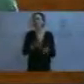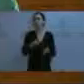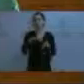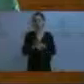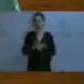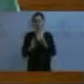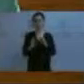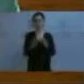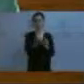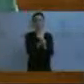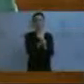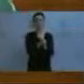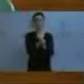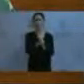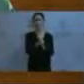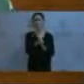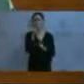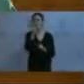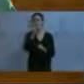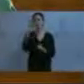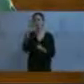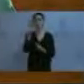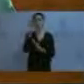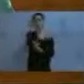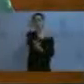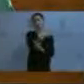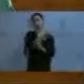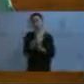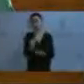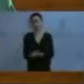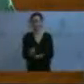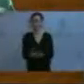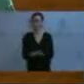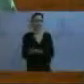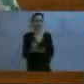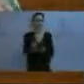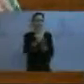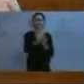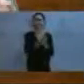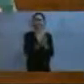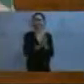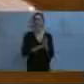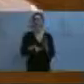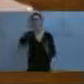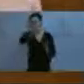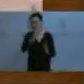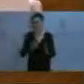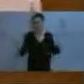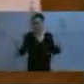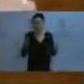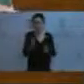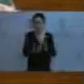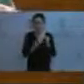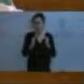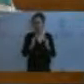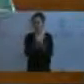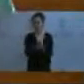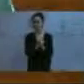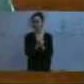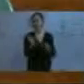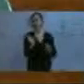ha desarrollado en los últimos 2 años, demuestra bien a las claras que o no sabía o